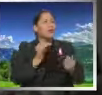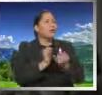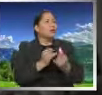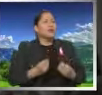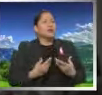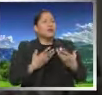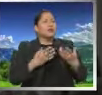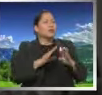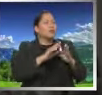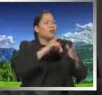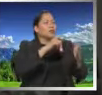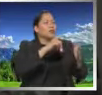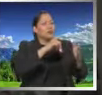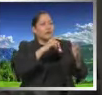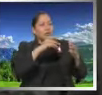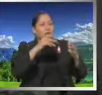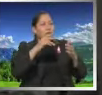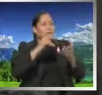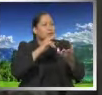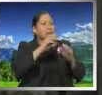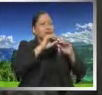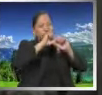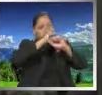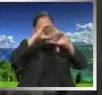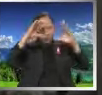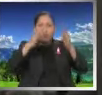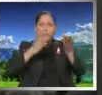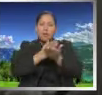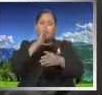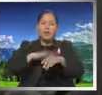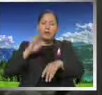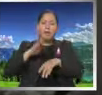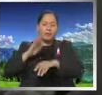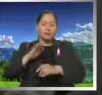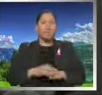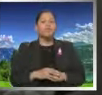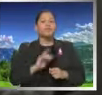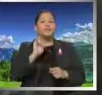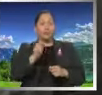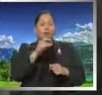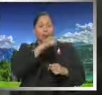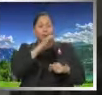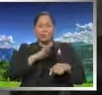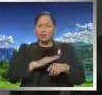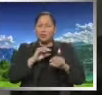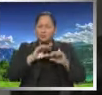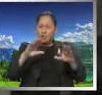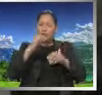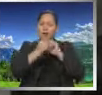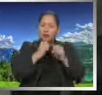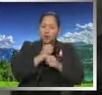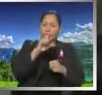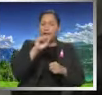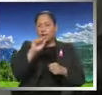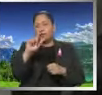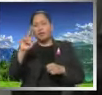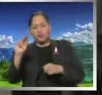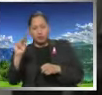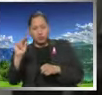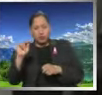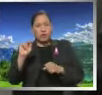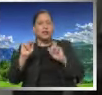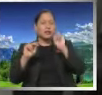salirse de ellas, ¿no? Podríamos decir entonces que este grupo tuvo su auge en los 70, en los 80 ya empezó como